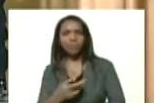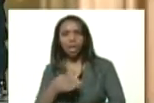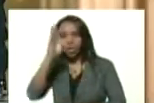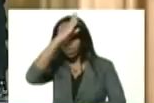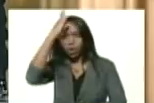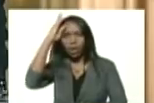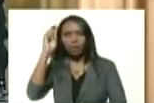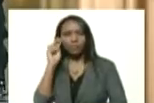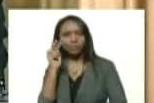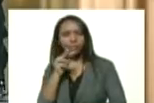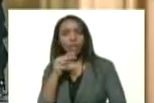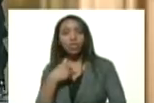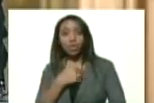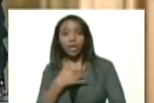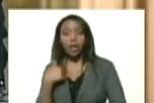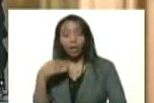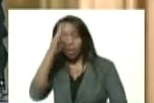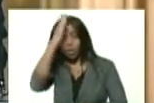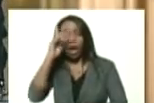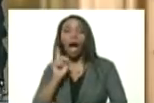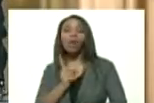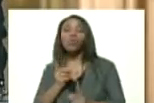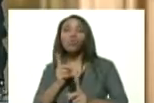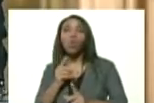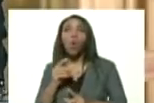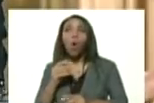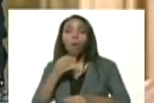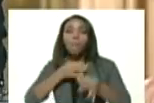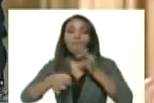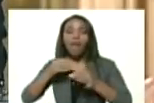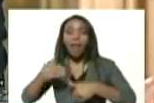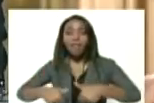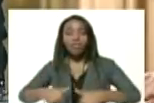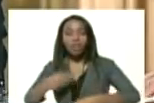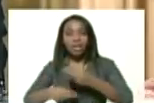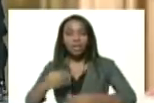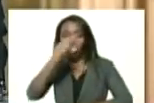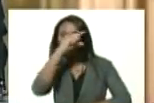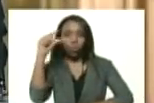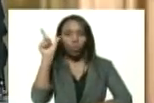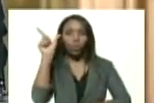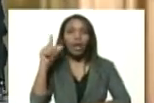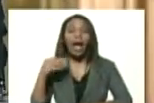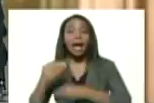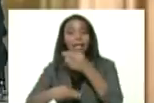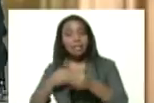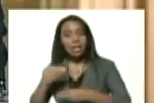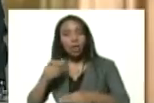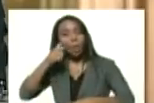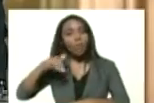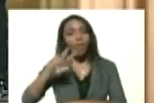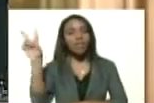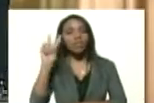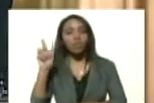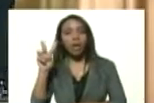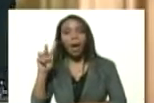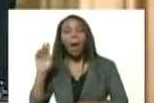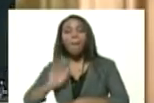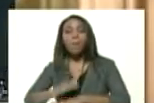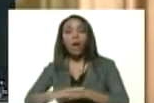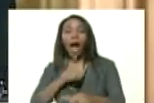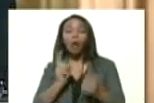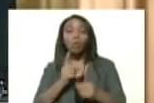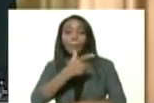yo quisiera que dios daba nos diera algún comentario del esfuerzo que está haciendo el partido socialista que está haciendo el pueblo de venezuela porque alguna gente